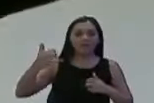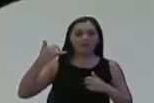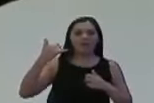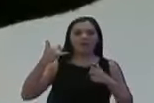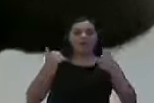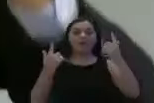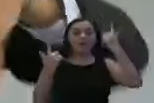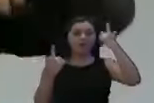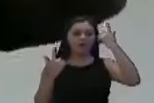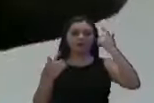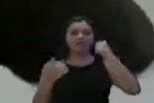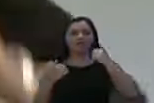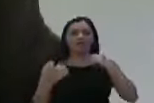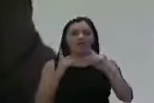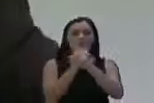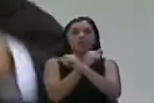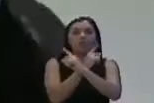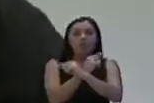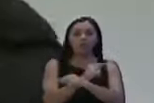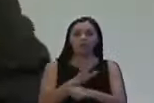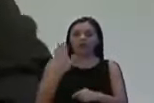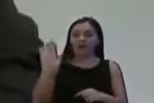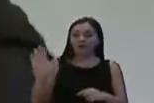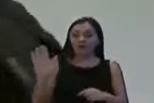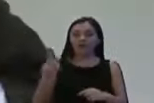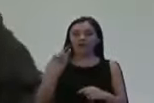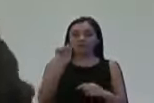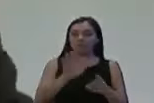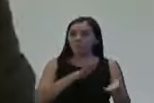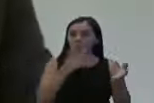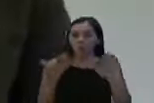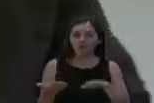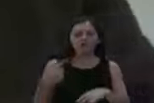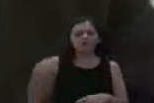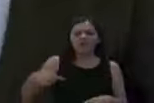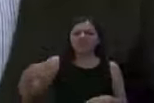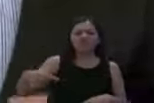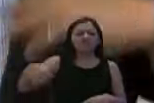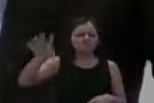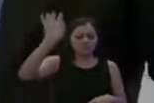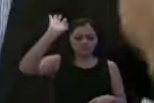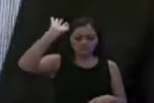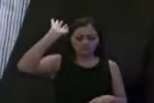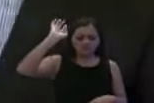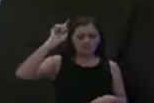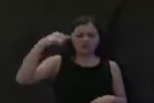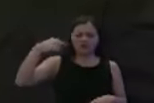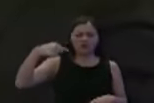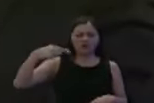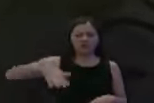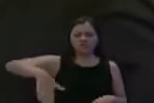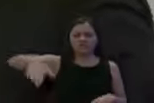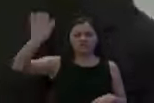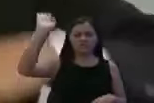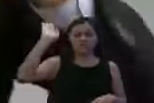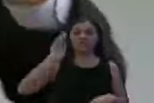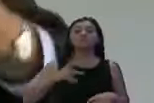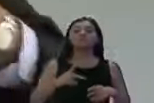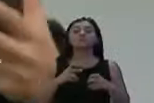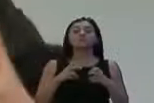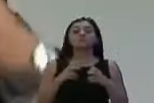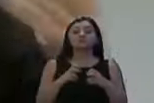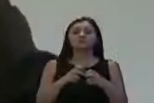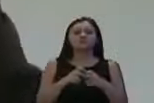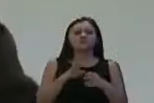de muerte de tod en los tw en las redes sociales Si vieran todos los días no la arrogancia de esta gente El As